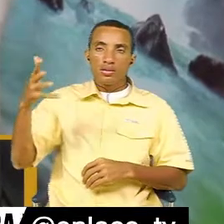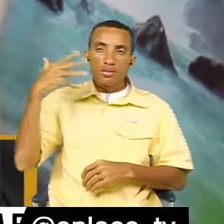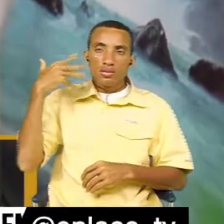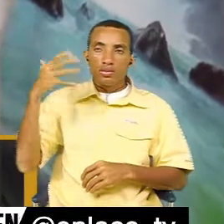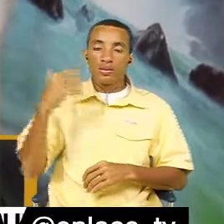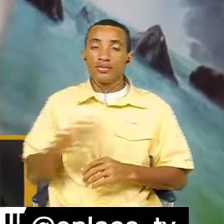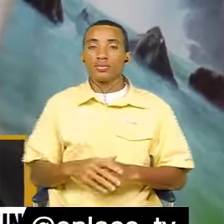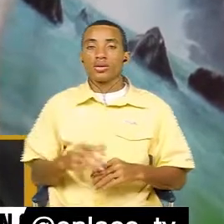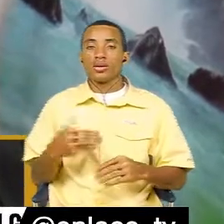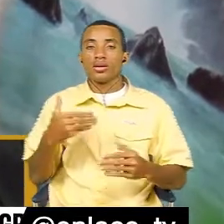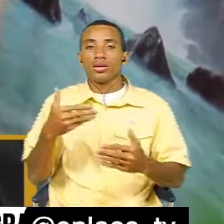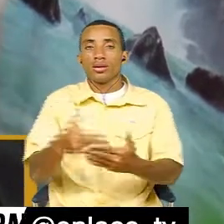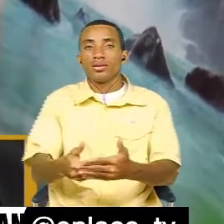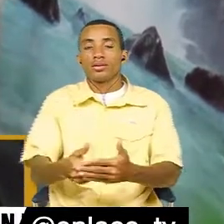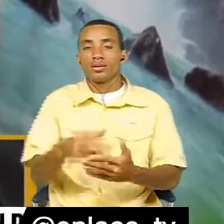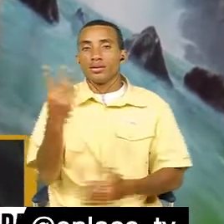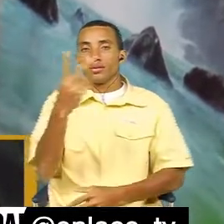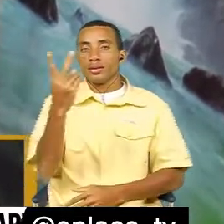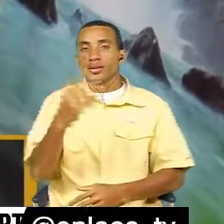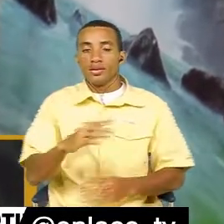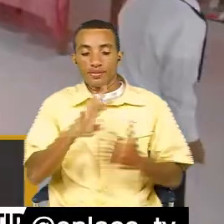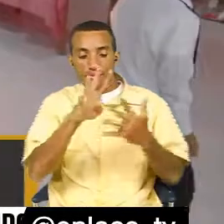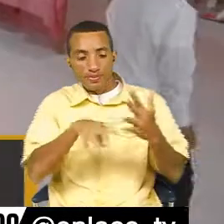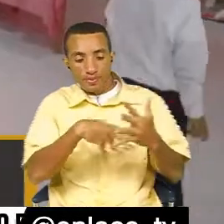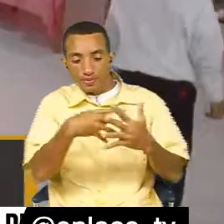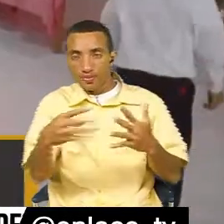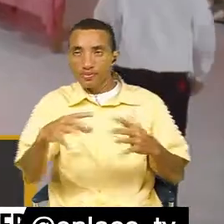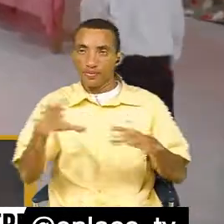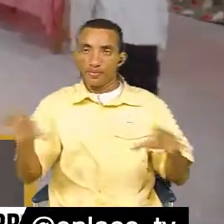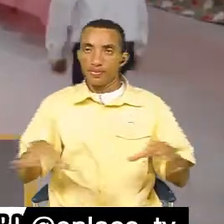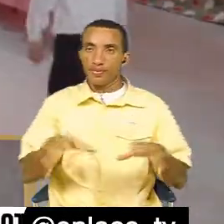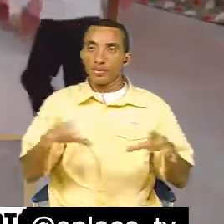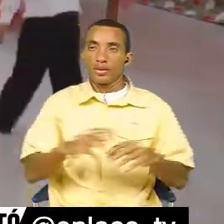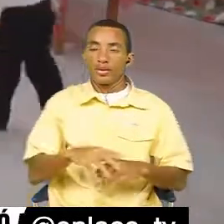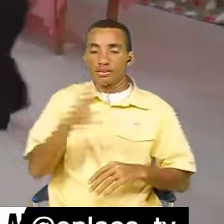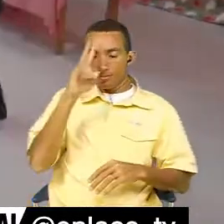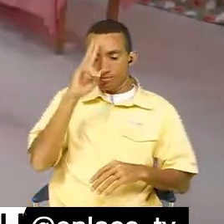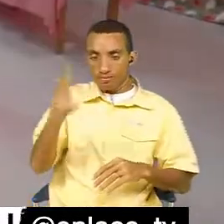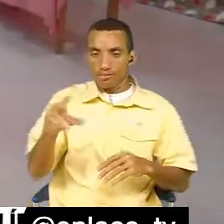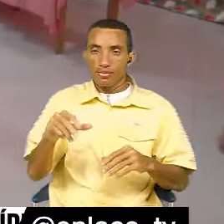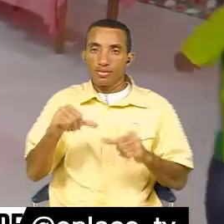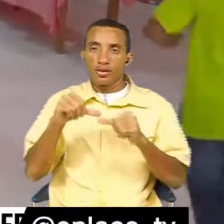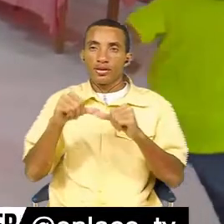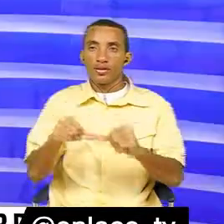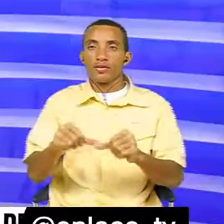este viernes se cumplirá el cronograma de actividades establecido para homenajear esta fecha.